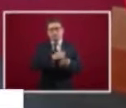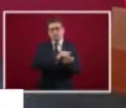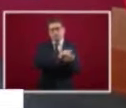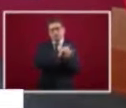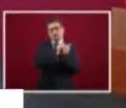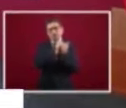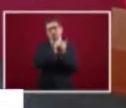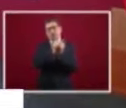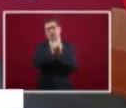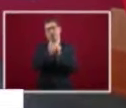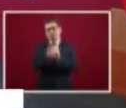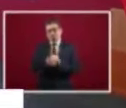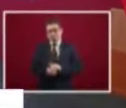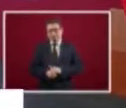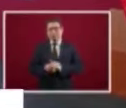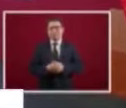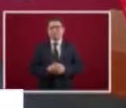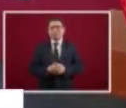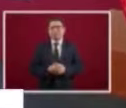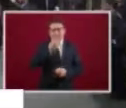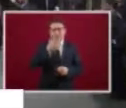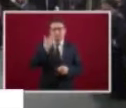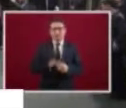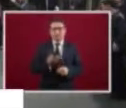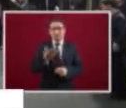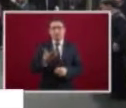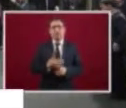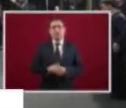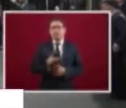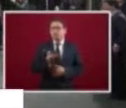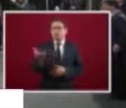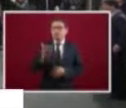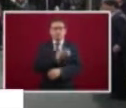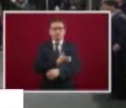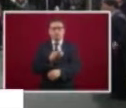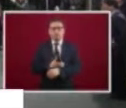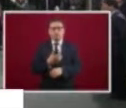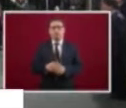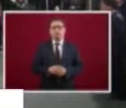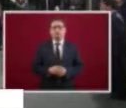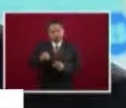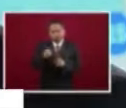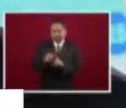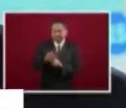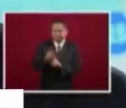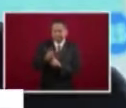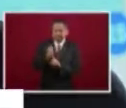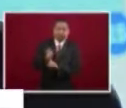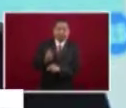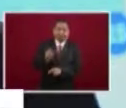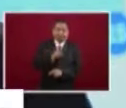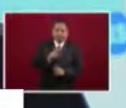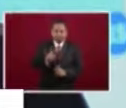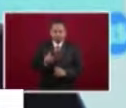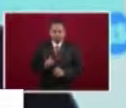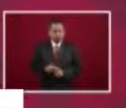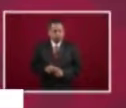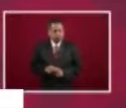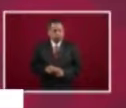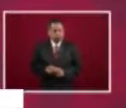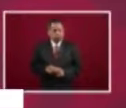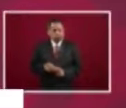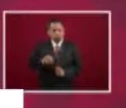donde vive el hijo del Chapo Guzmán, pero probablemente ha llamado la atención, ¿no? Pero bueno, habría que indagarlo. Ahora,